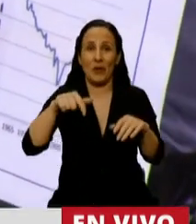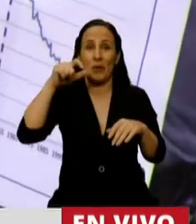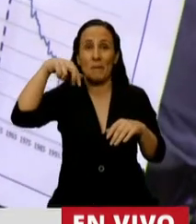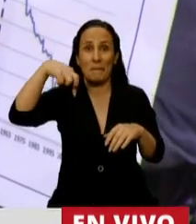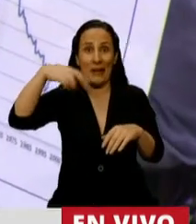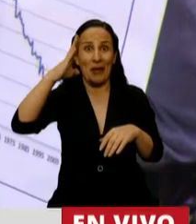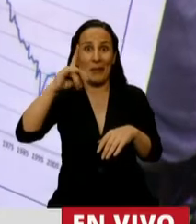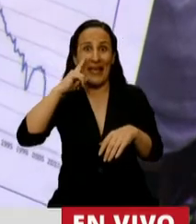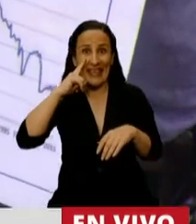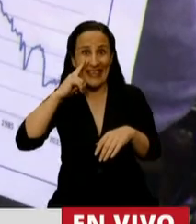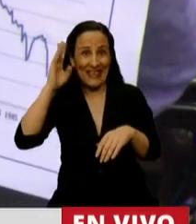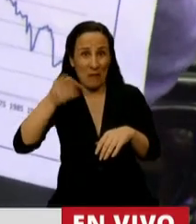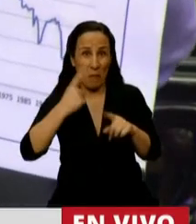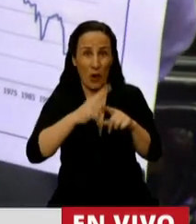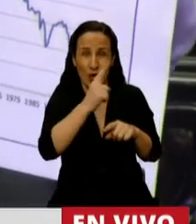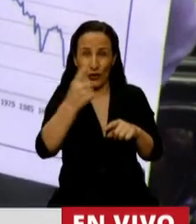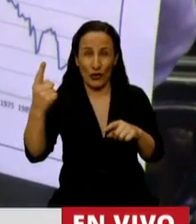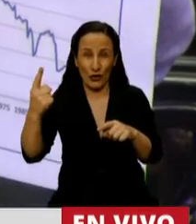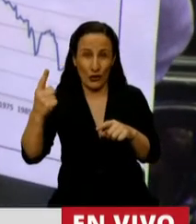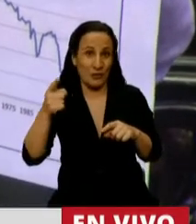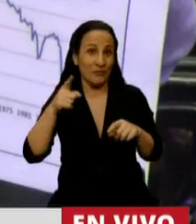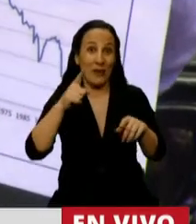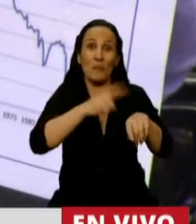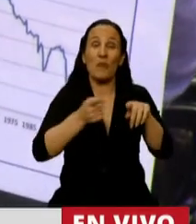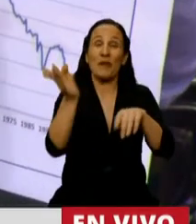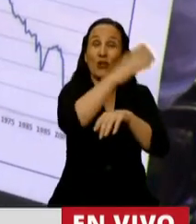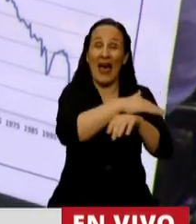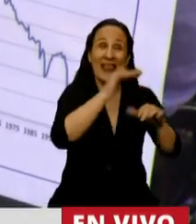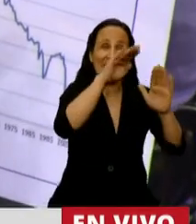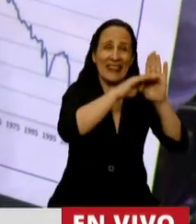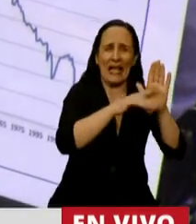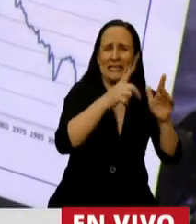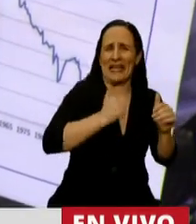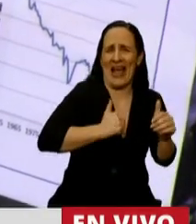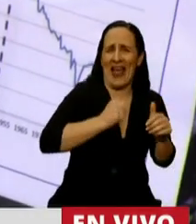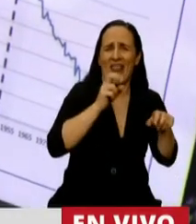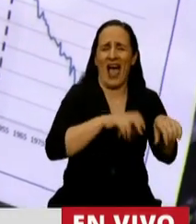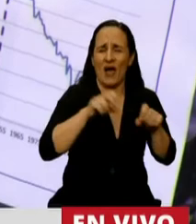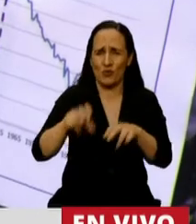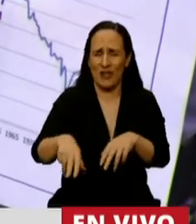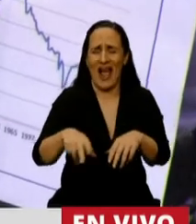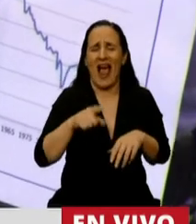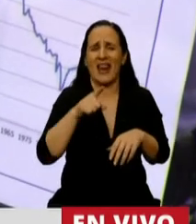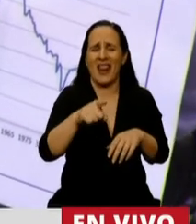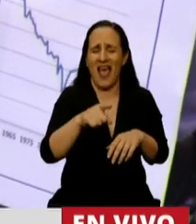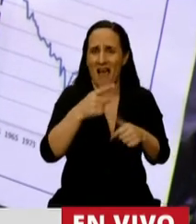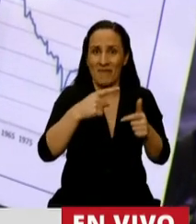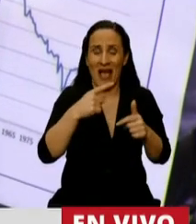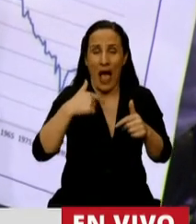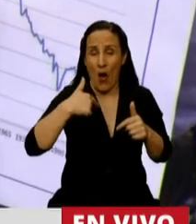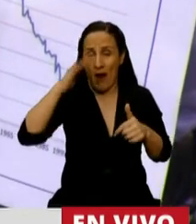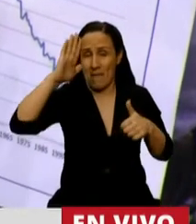cuatro veces menor que los países que nos acompañaban en este lote canadá australia nueva zelandia cuatro veces